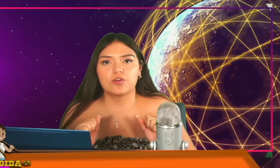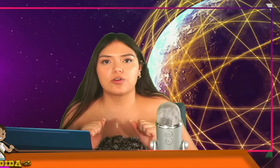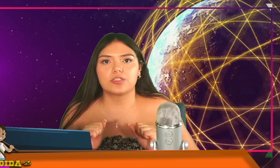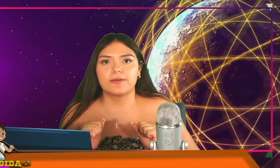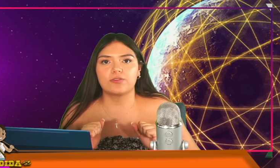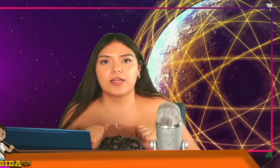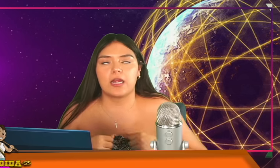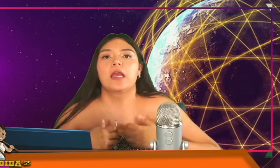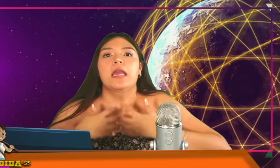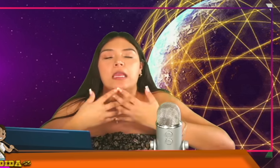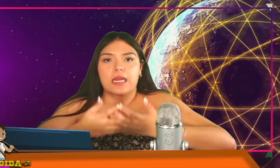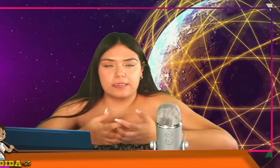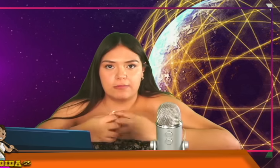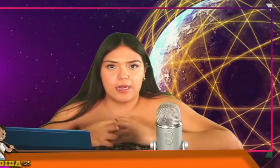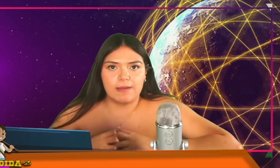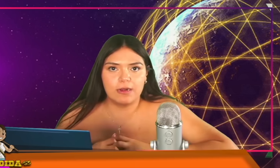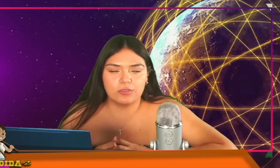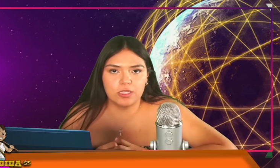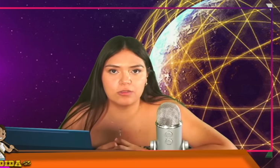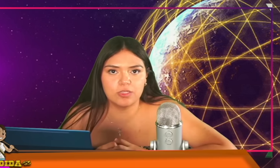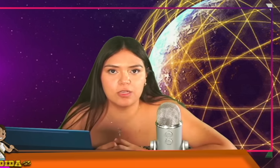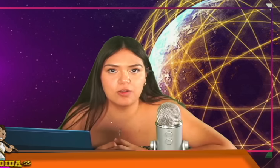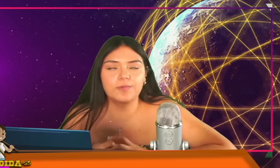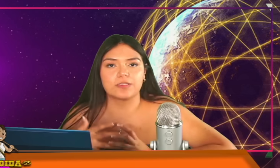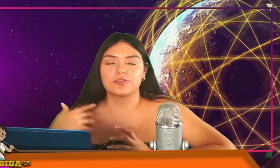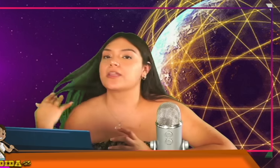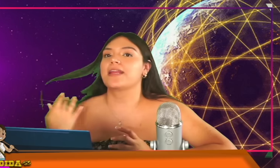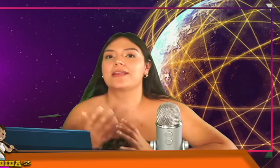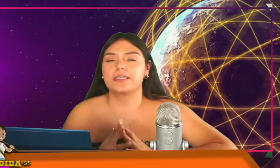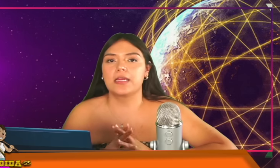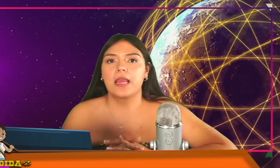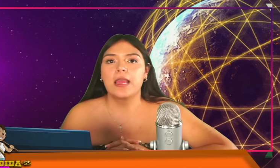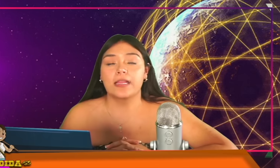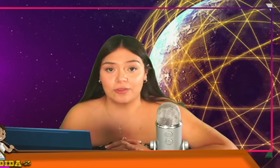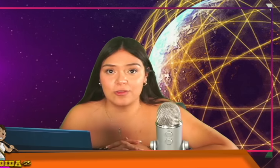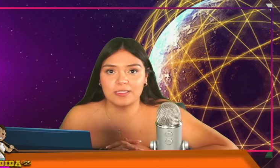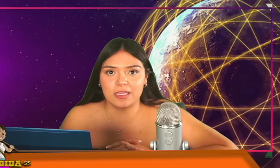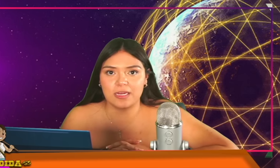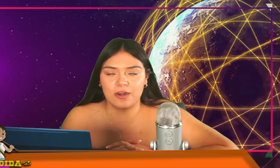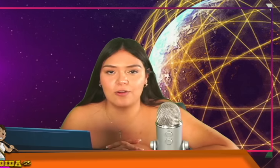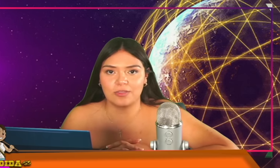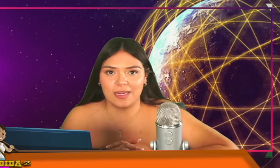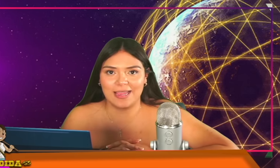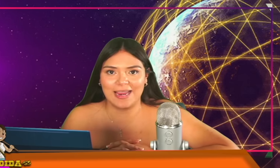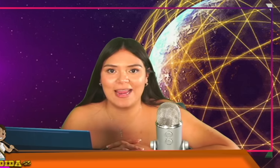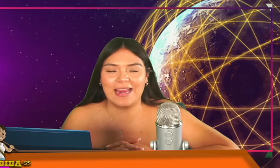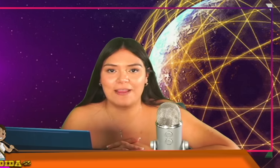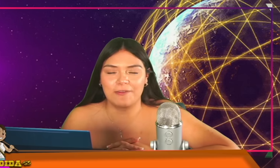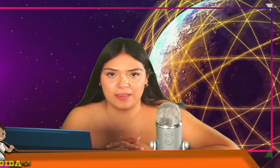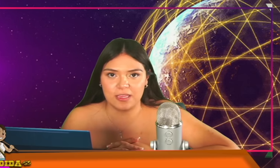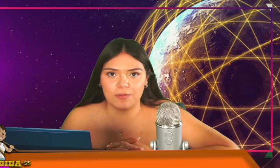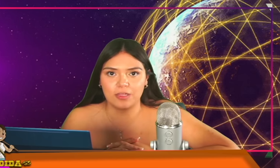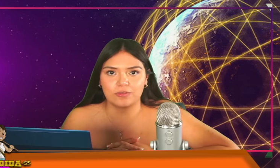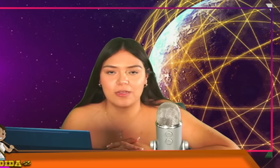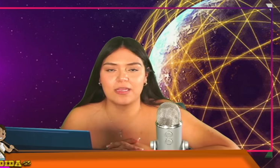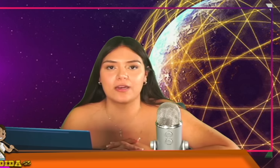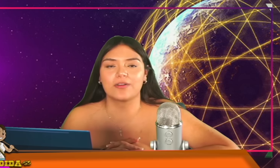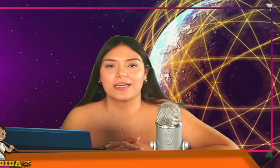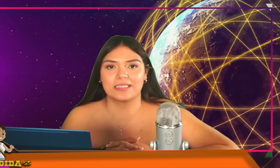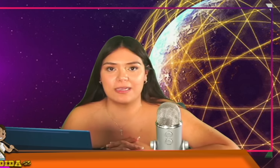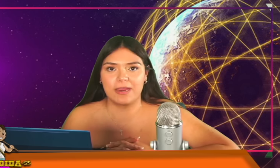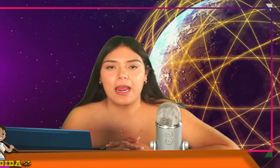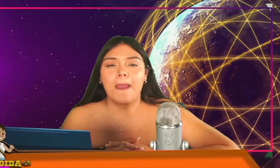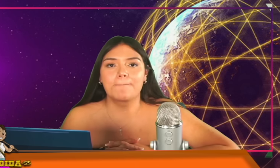45 no los iba a tocar y les entregaba los 105, pues nos quiere decir que todo este dinero lo tiene él en efectivo, de todo el dinero